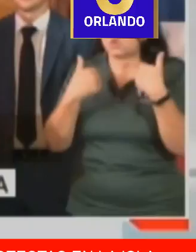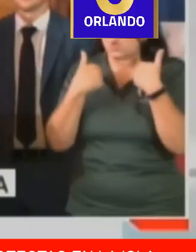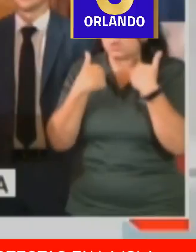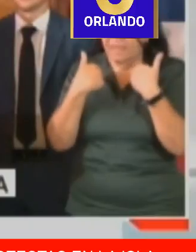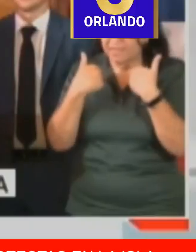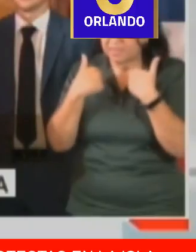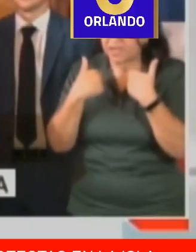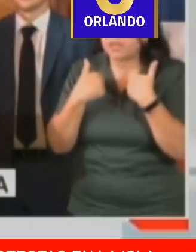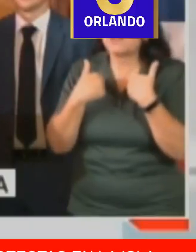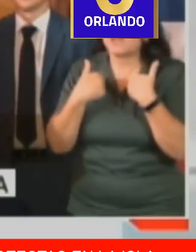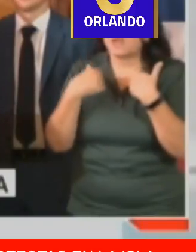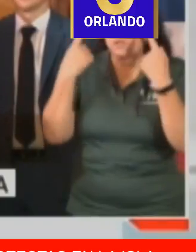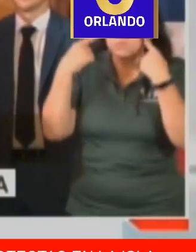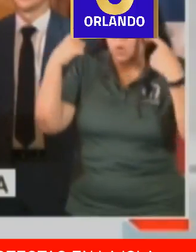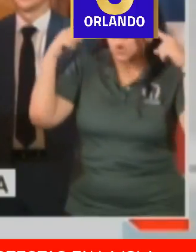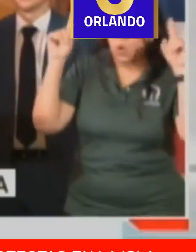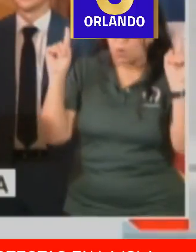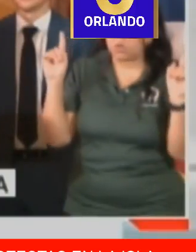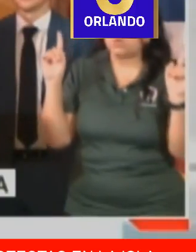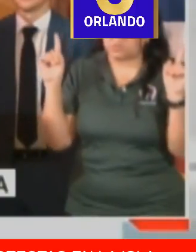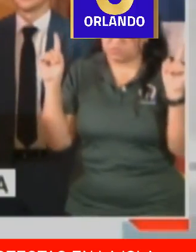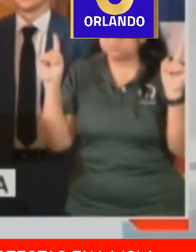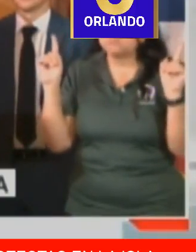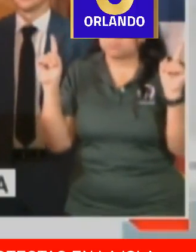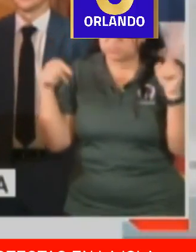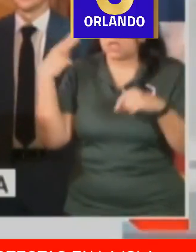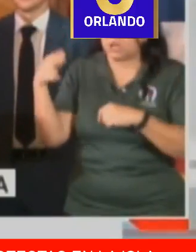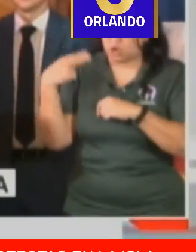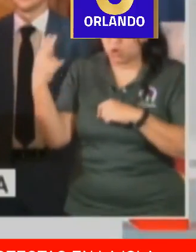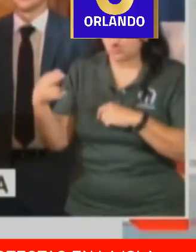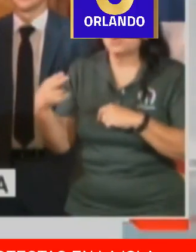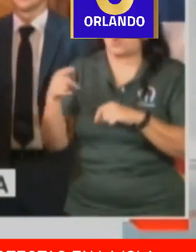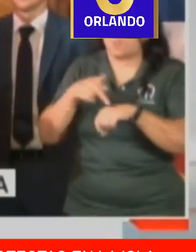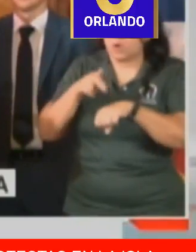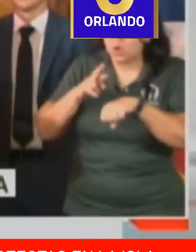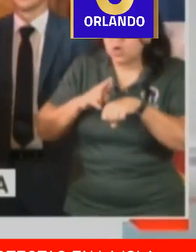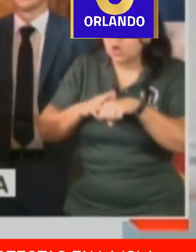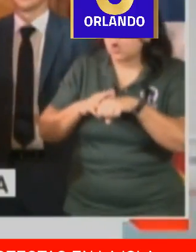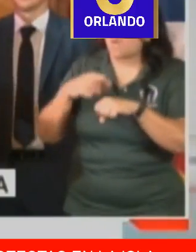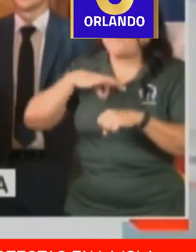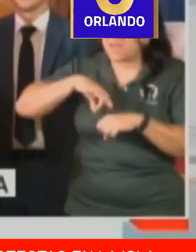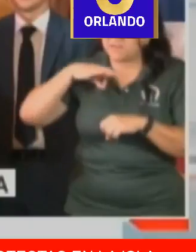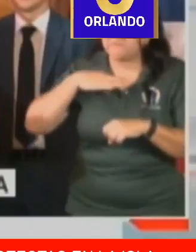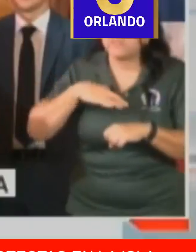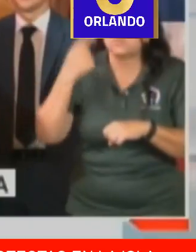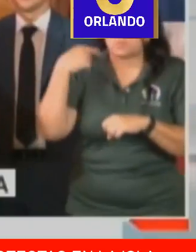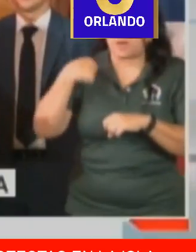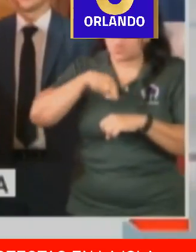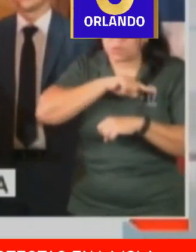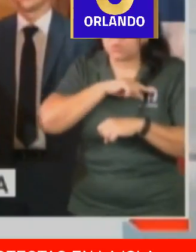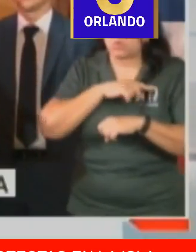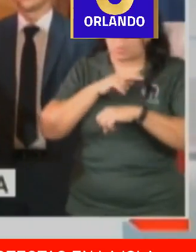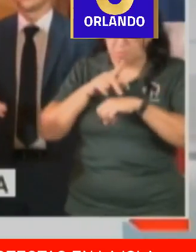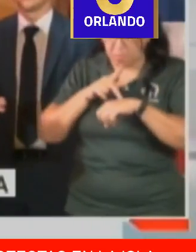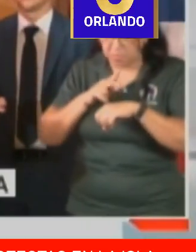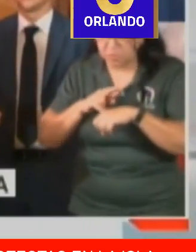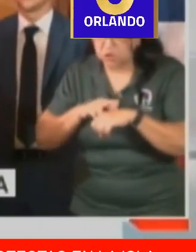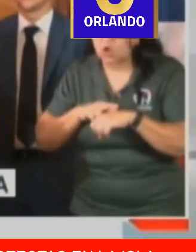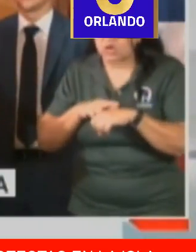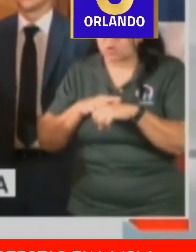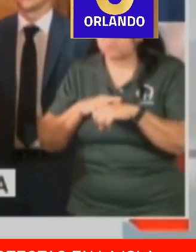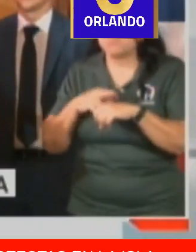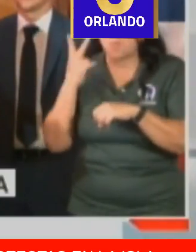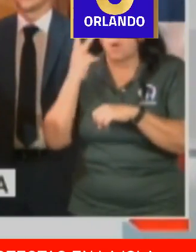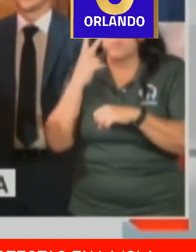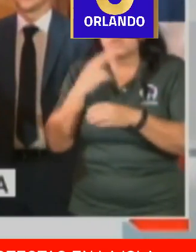sinnúmero de logros históricos en Puerto Rico, de gran beneficio para nuestro pueblo. Vamos a continuar esa trayectoria y vamos a tener